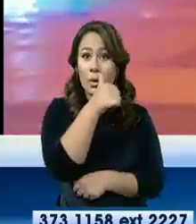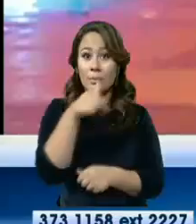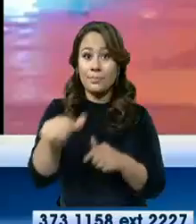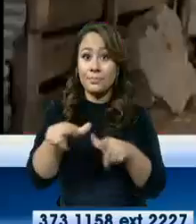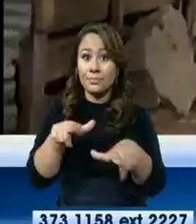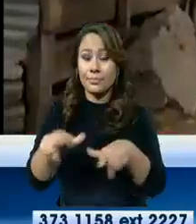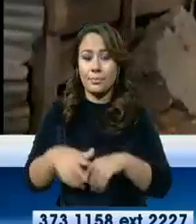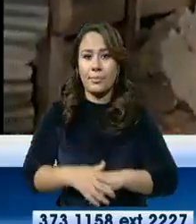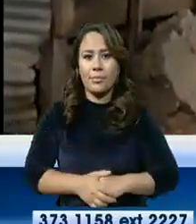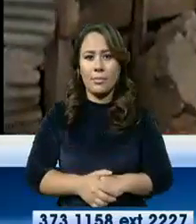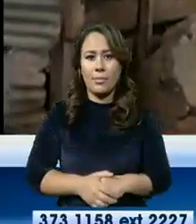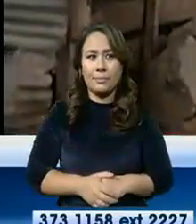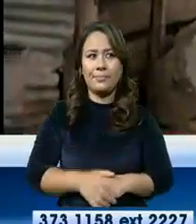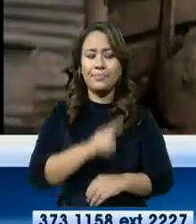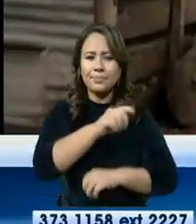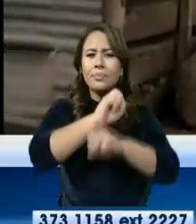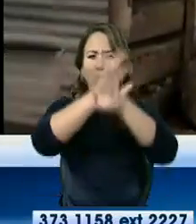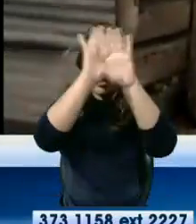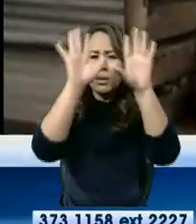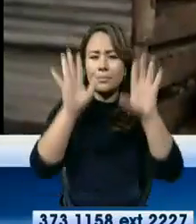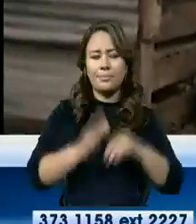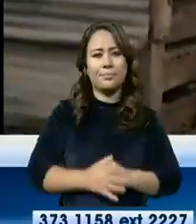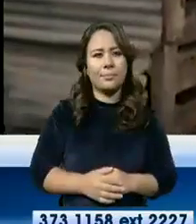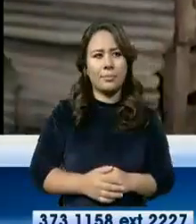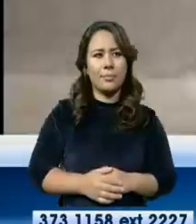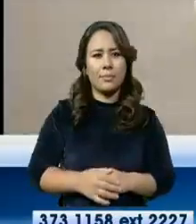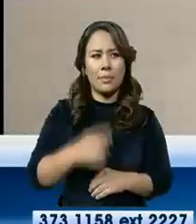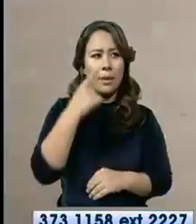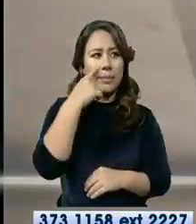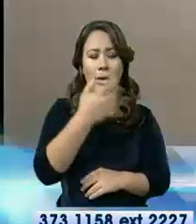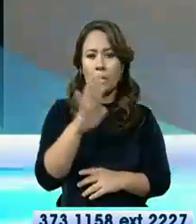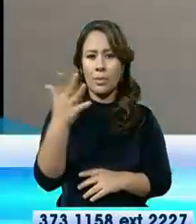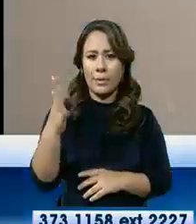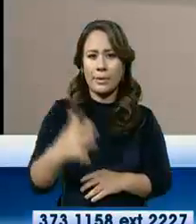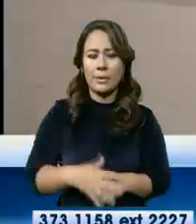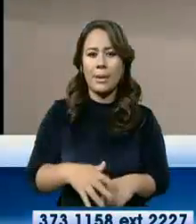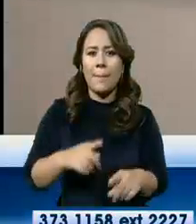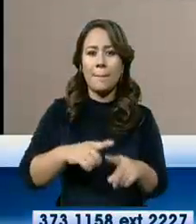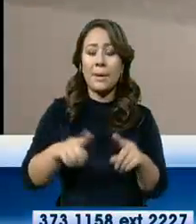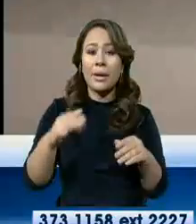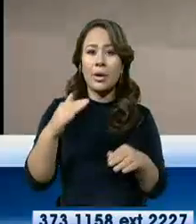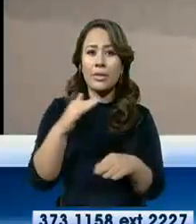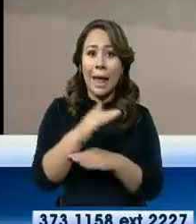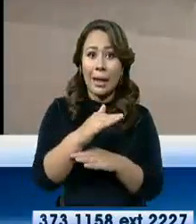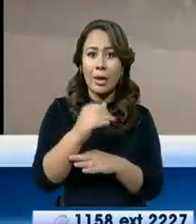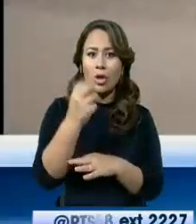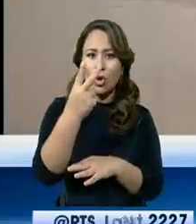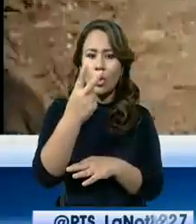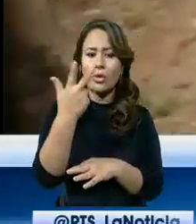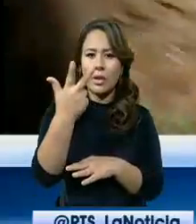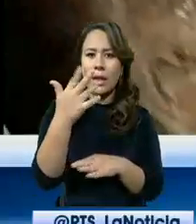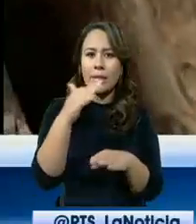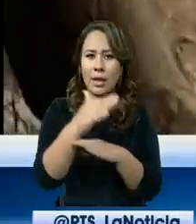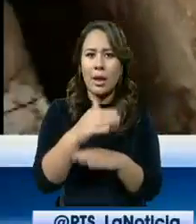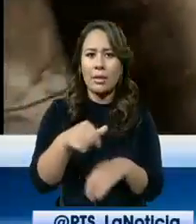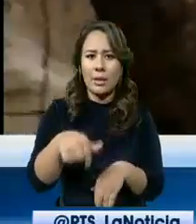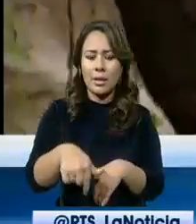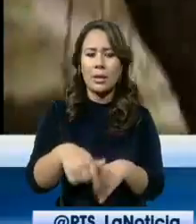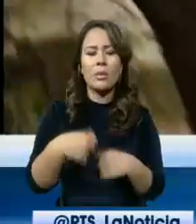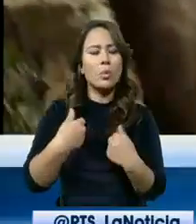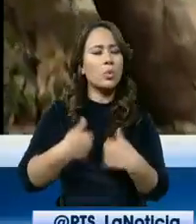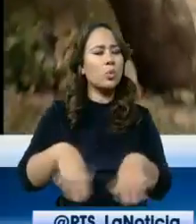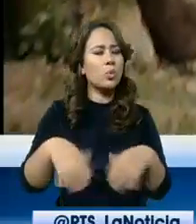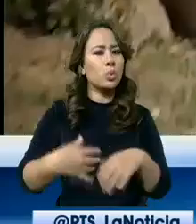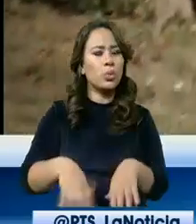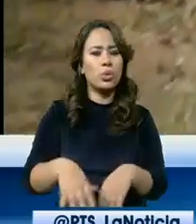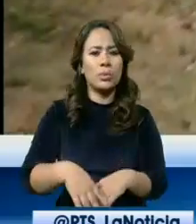sector. En el día, como bueno, no pasa, pero ya a partir de las 2, 3 de la tarde, ya esto, 6, o sea,